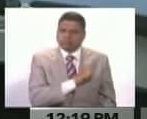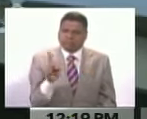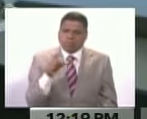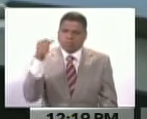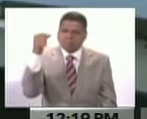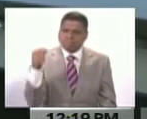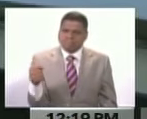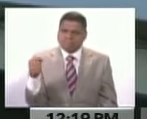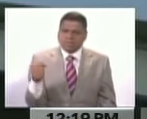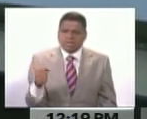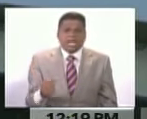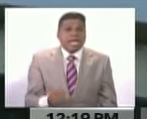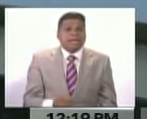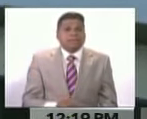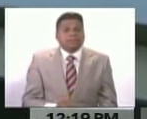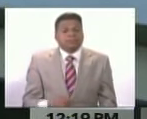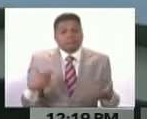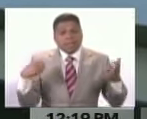de la lucha